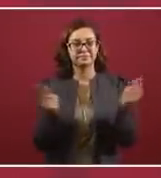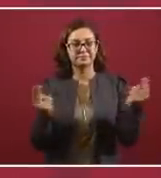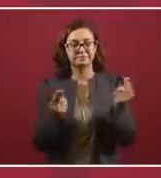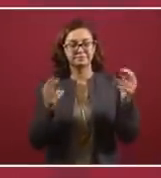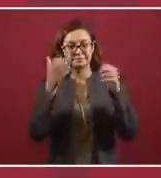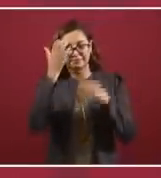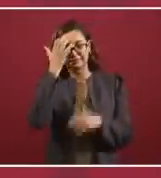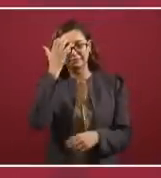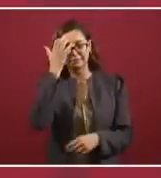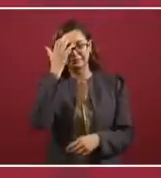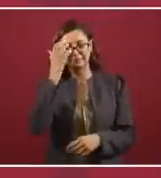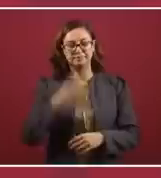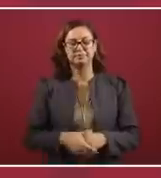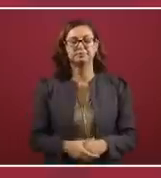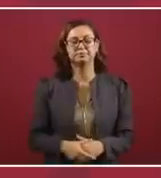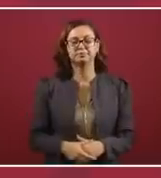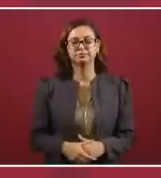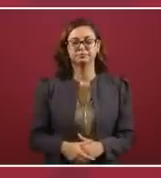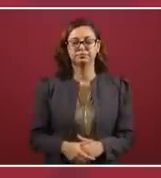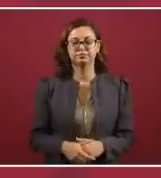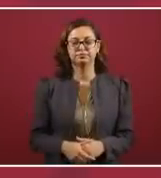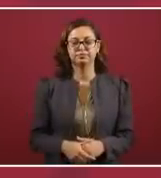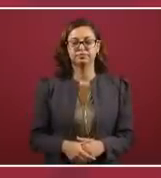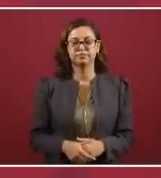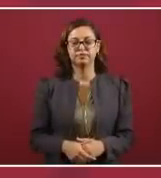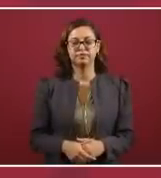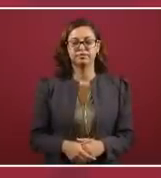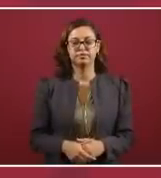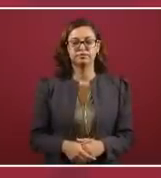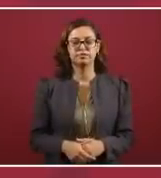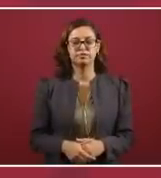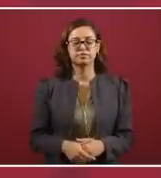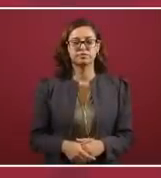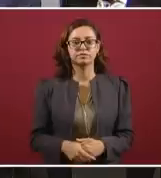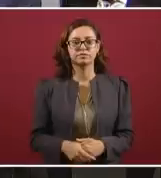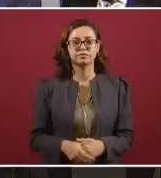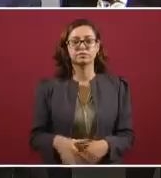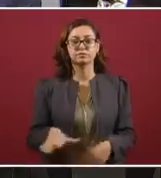porque se demuestra